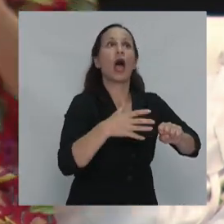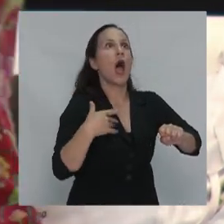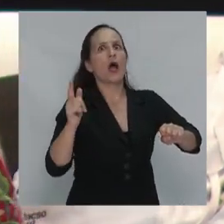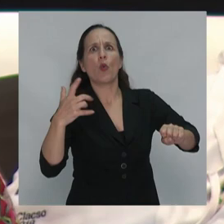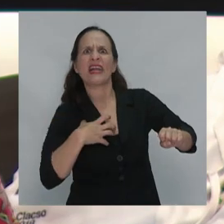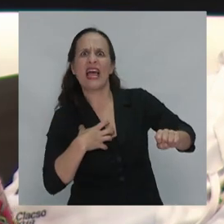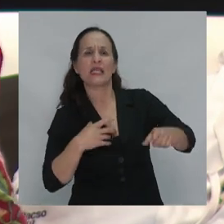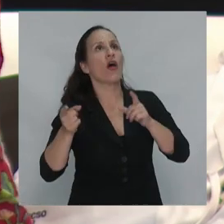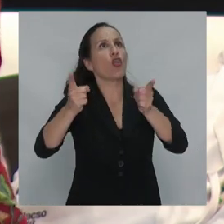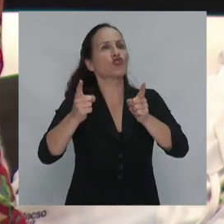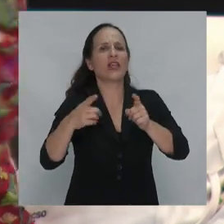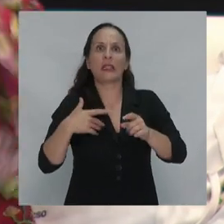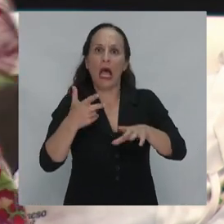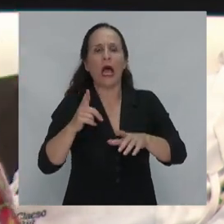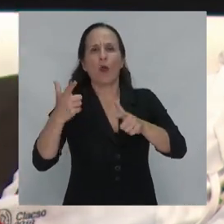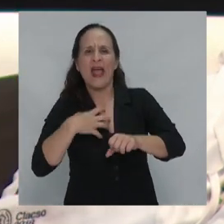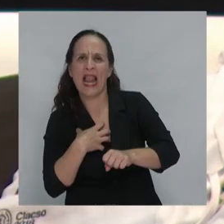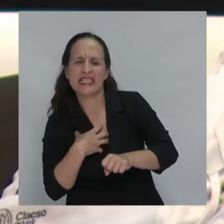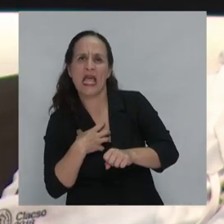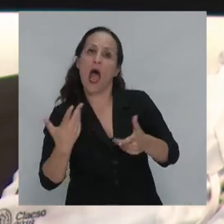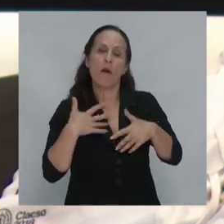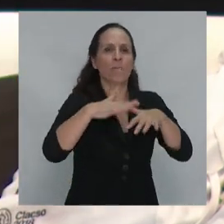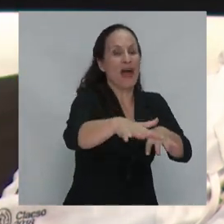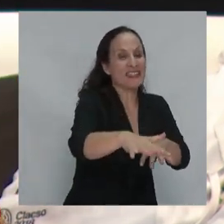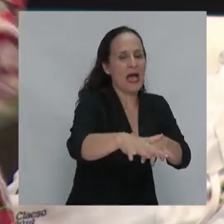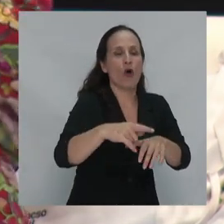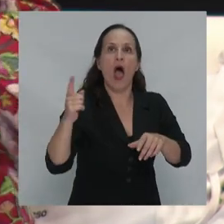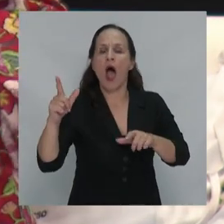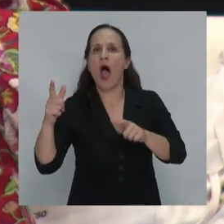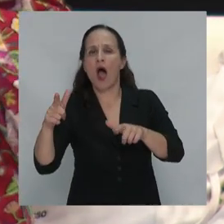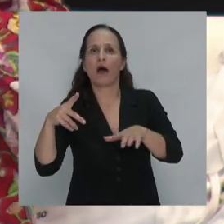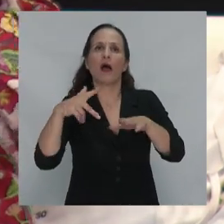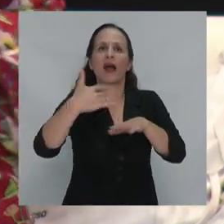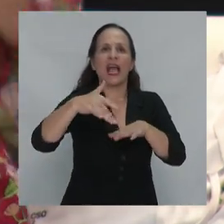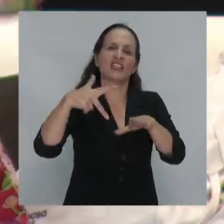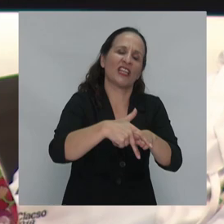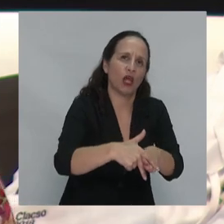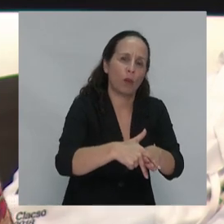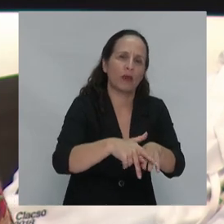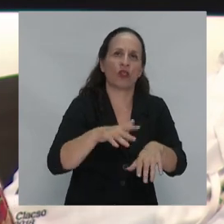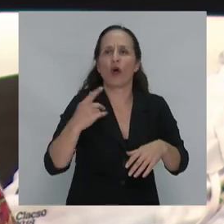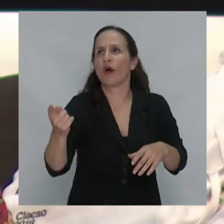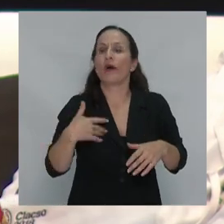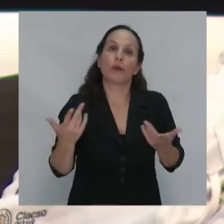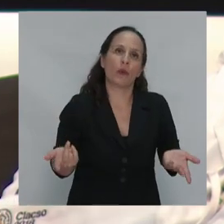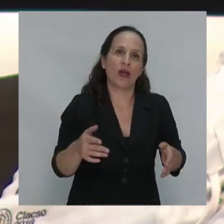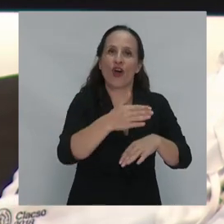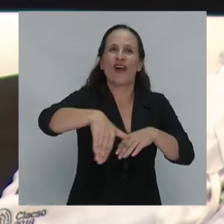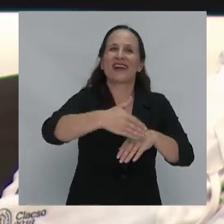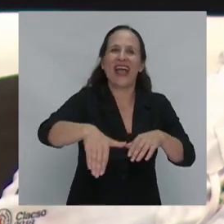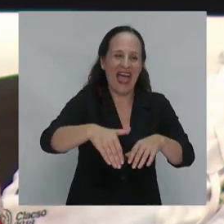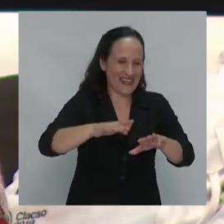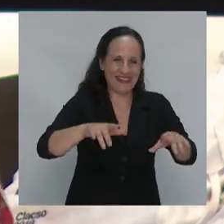Los docentes hacen paro, hay la pérdida de clases. Bueno, entonces marchemos. Hacemos una marcha, ahí interrumpe el tránsito. Ponemos una carpa en la vereda sin